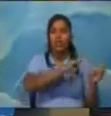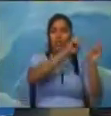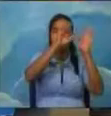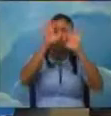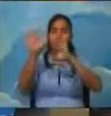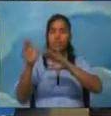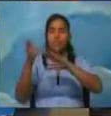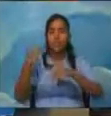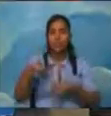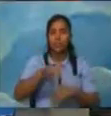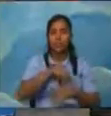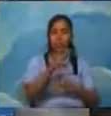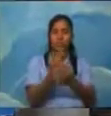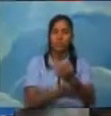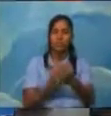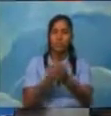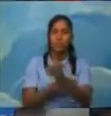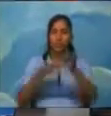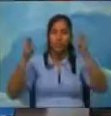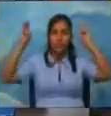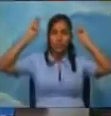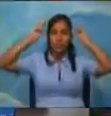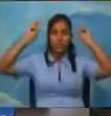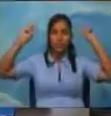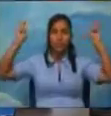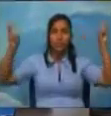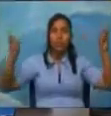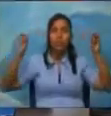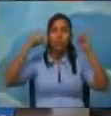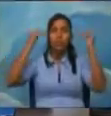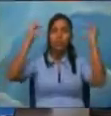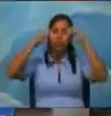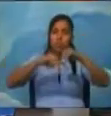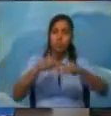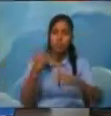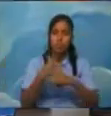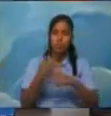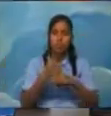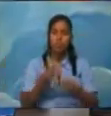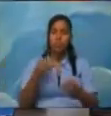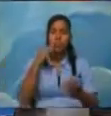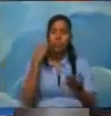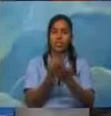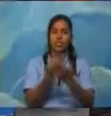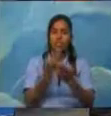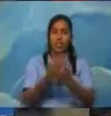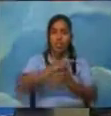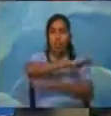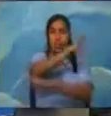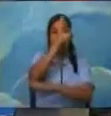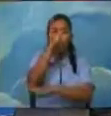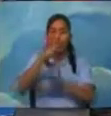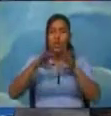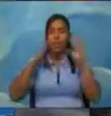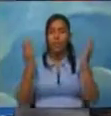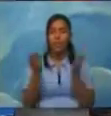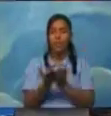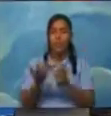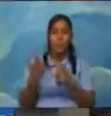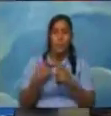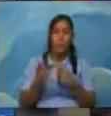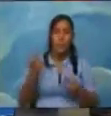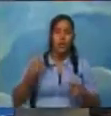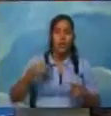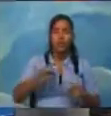hermano Moisés, él puso como testigo al cielo y a la tierra, pero nosotros